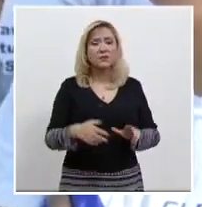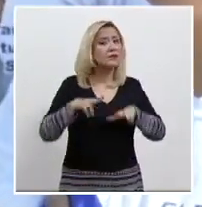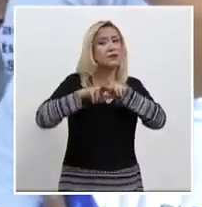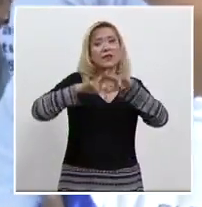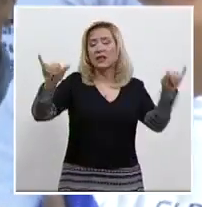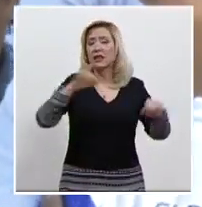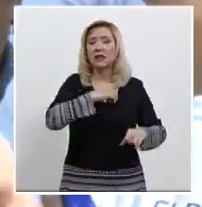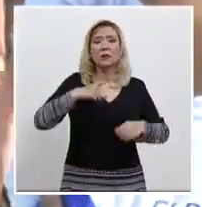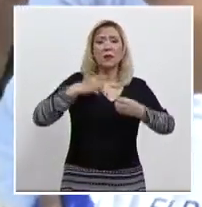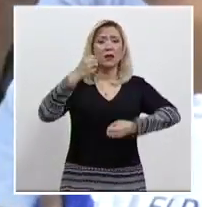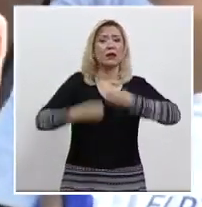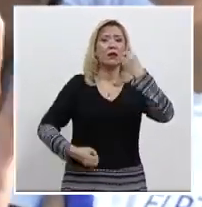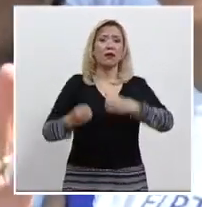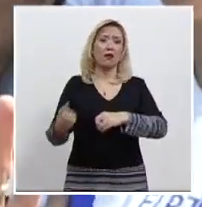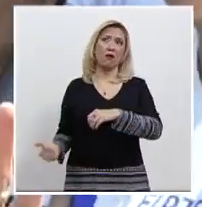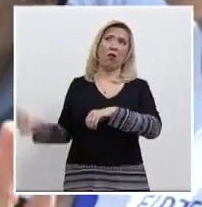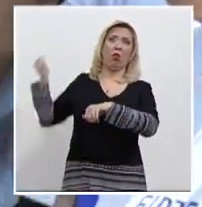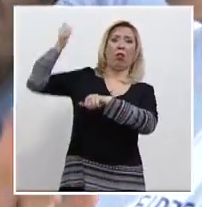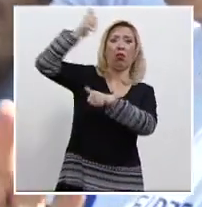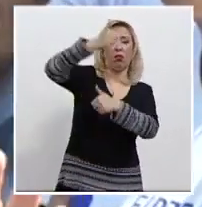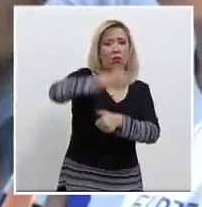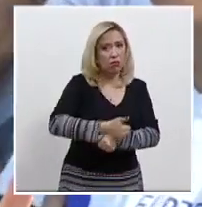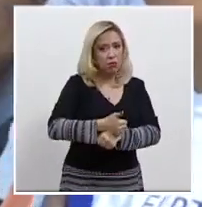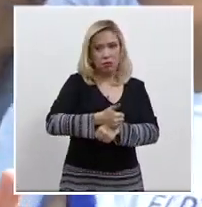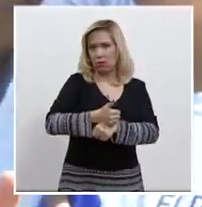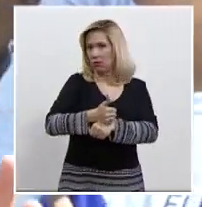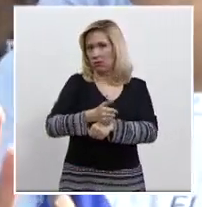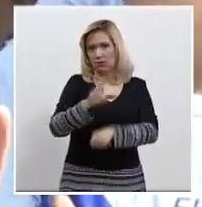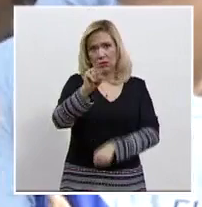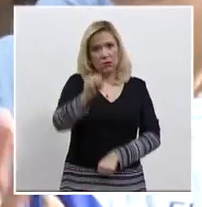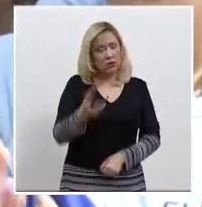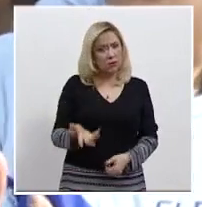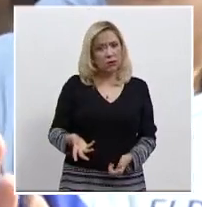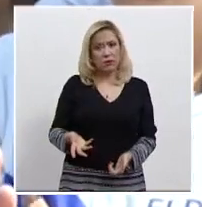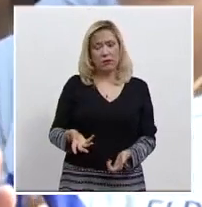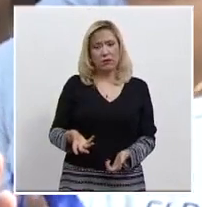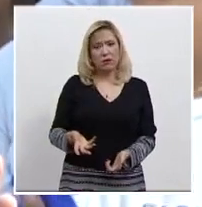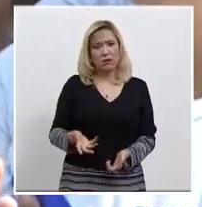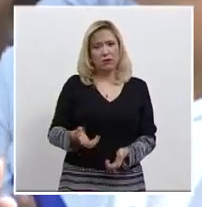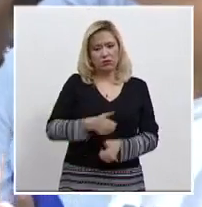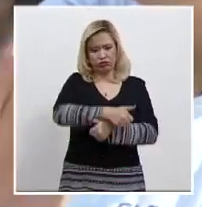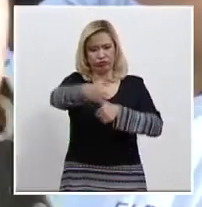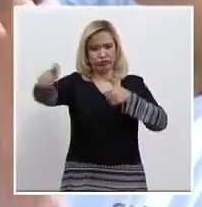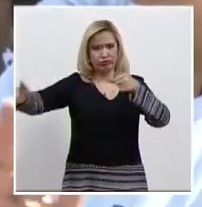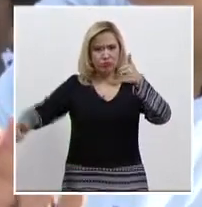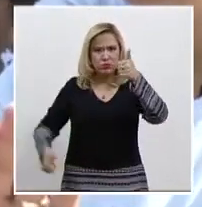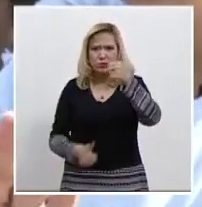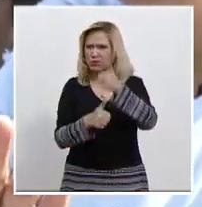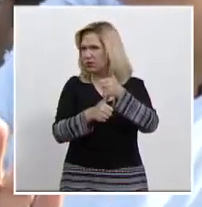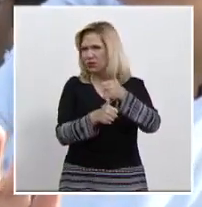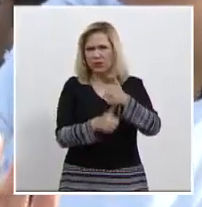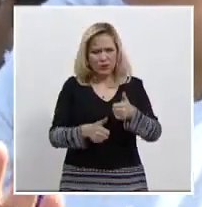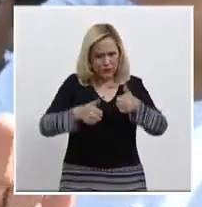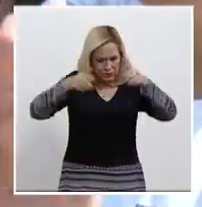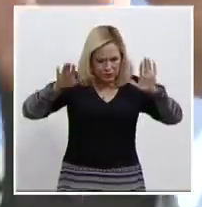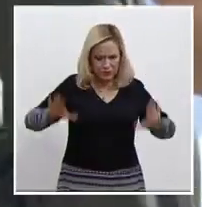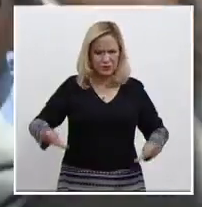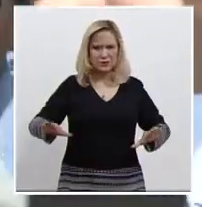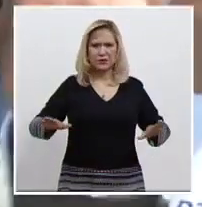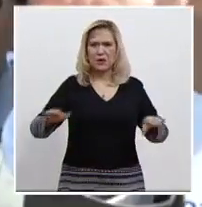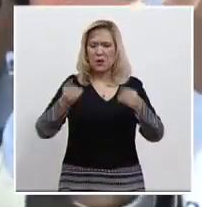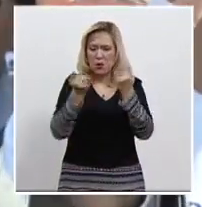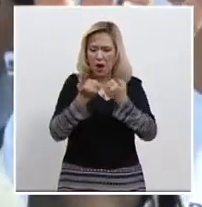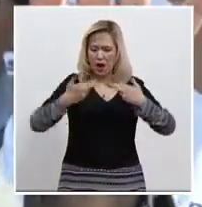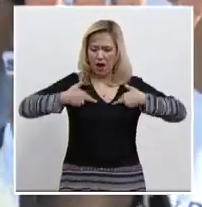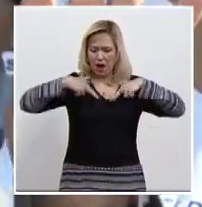Poder Judicial. Morelos dijo, queremos un gobierno con una representación, pero